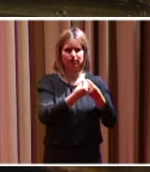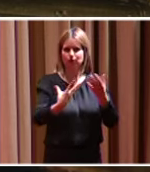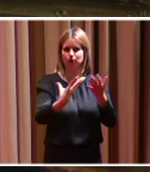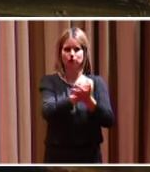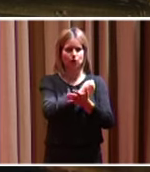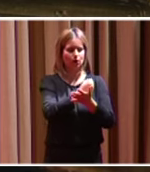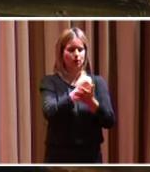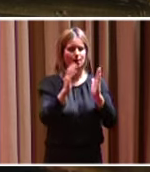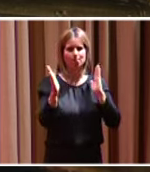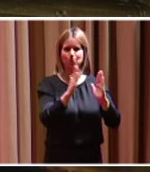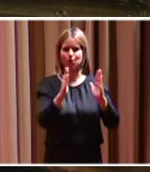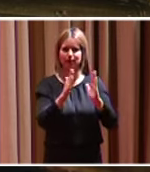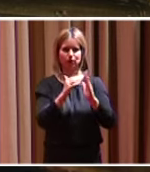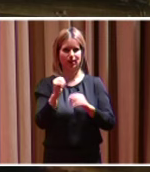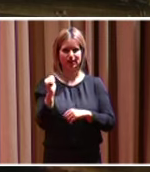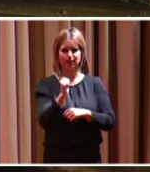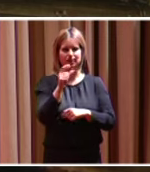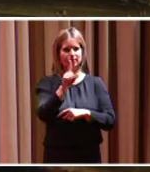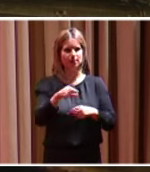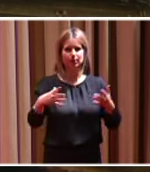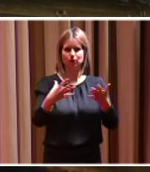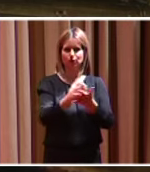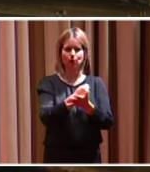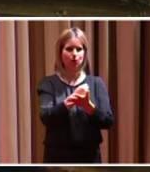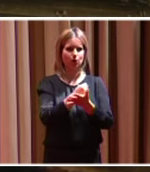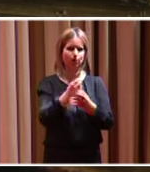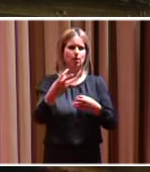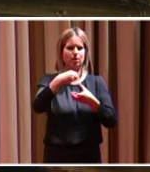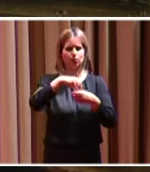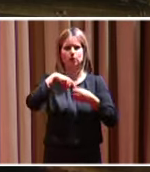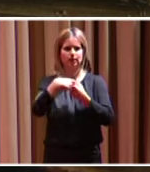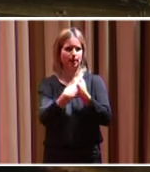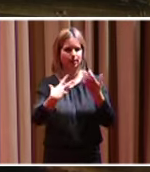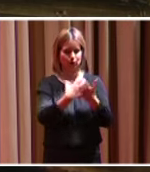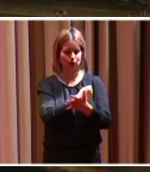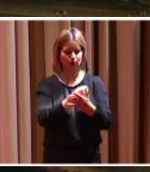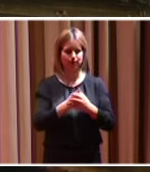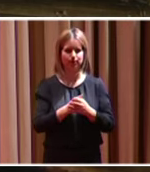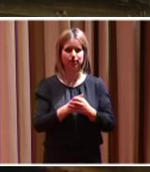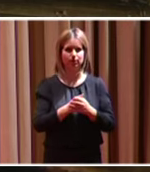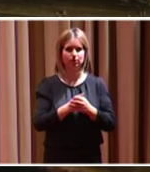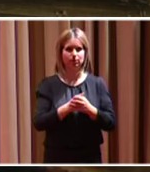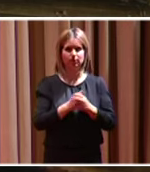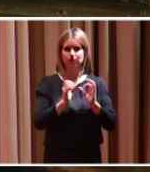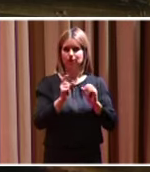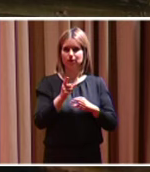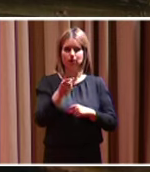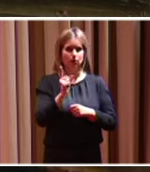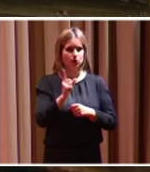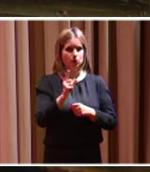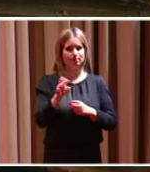todas nuestras estaciones de penitencia, junto con todos sus integrantes. Y no me queda más